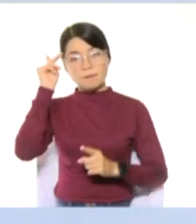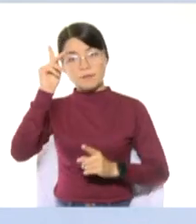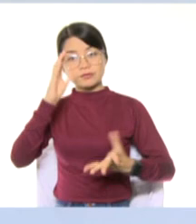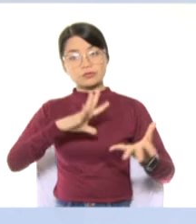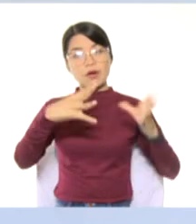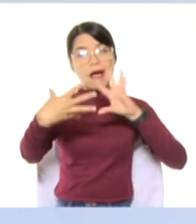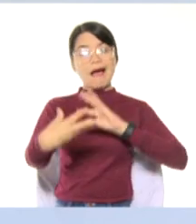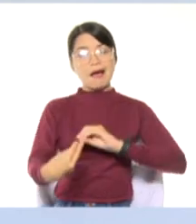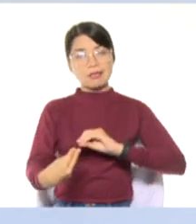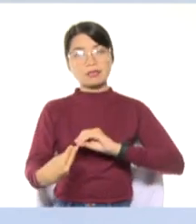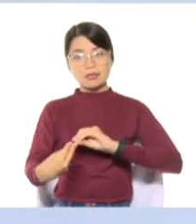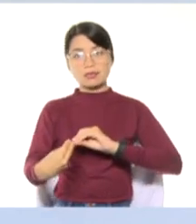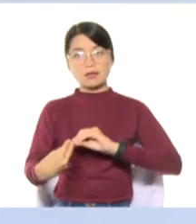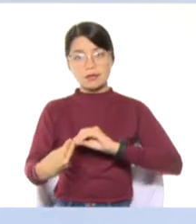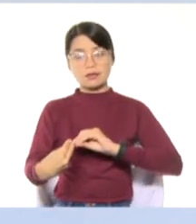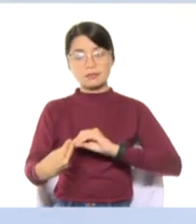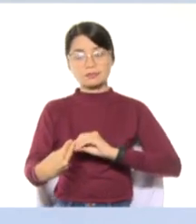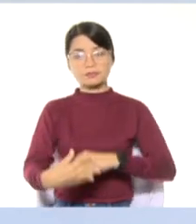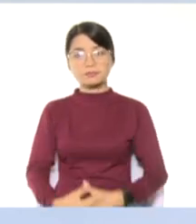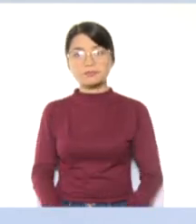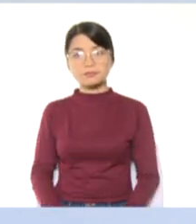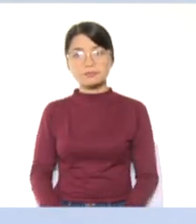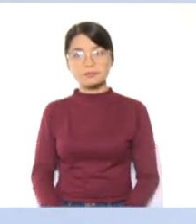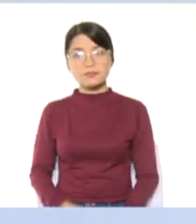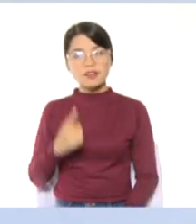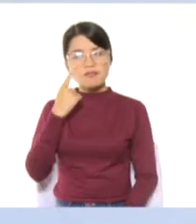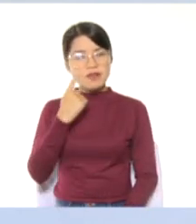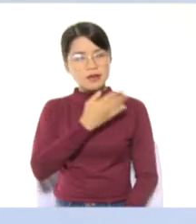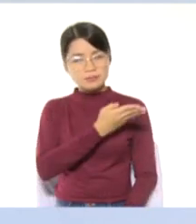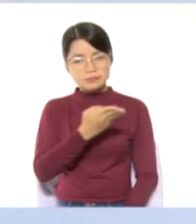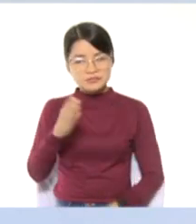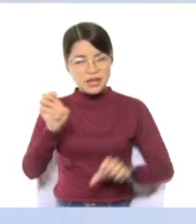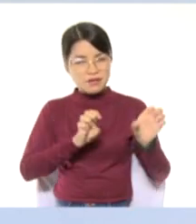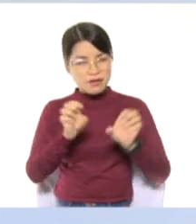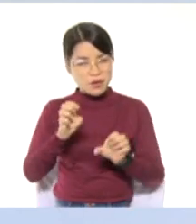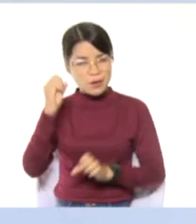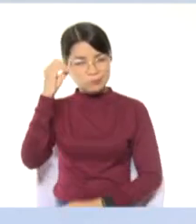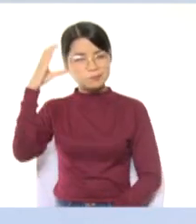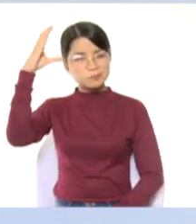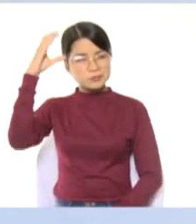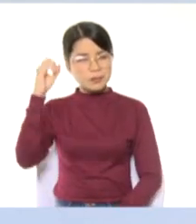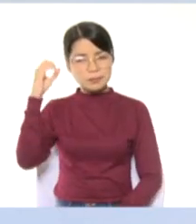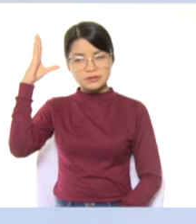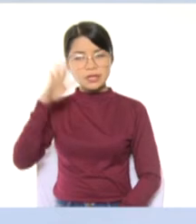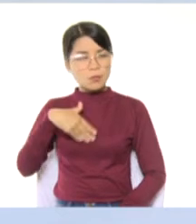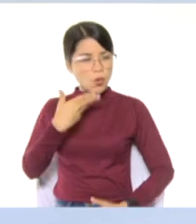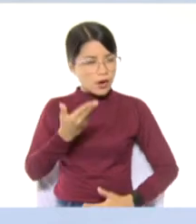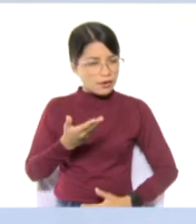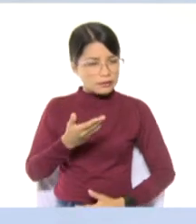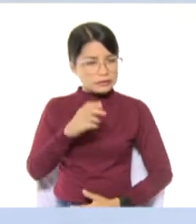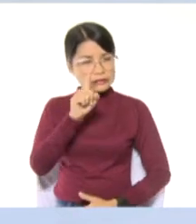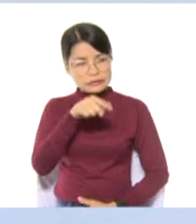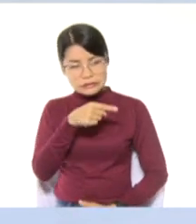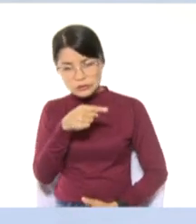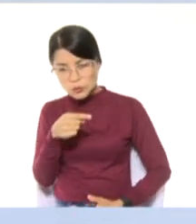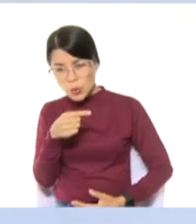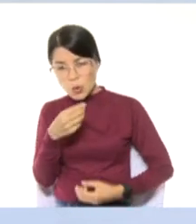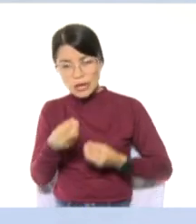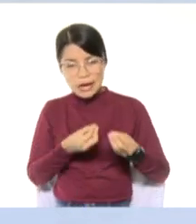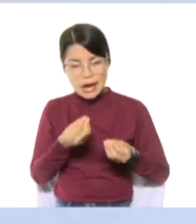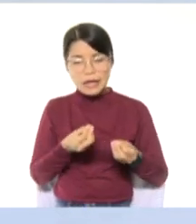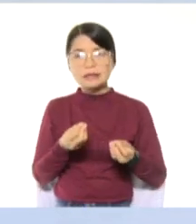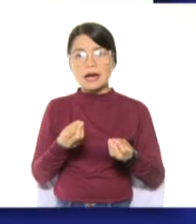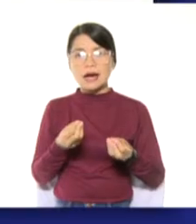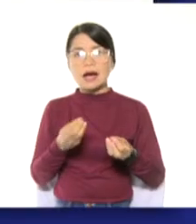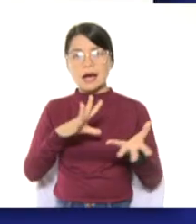curriculares, siempre que tomemos en cuenta las potencialidades, las habilidades y cada una de las destrezas que ellos tienen. Eso es muy importante saberlo, mi